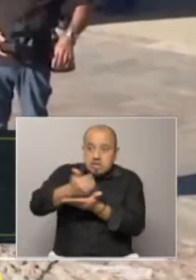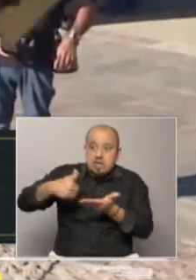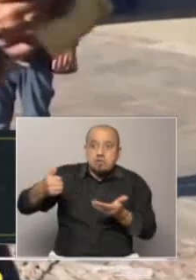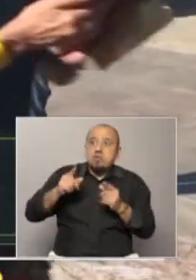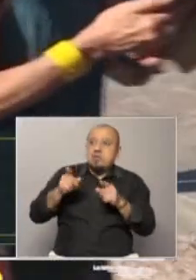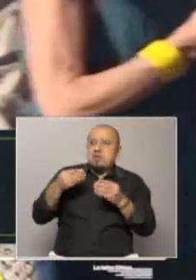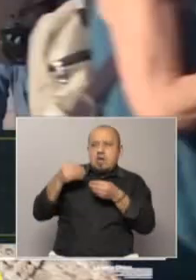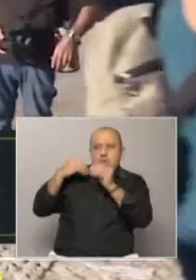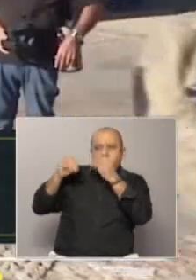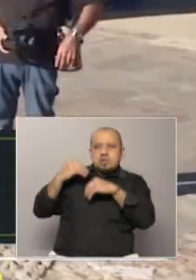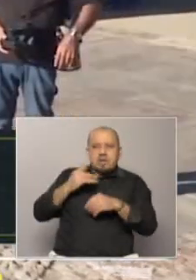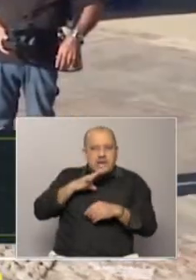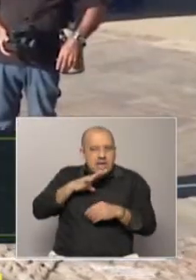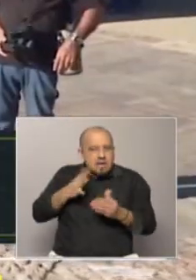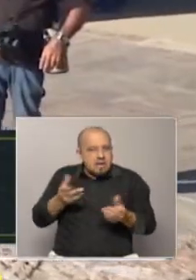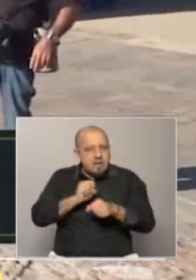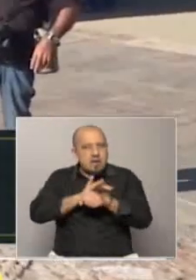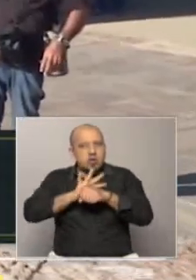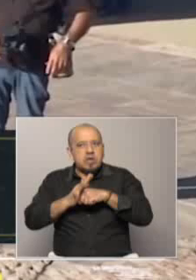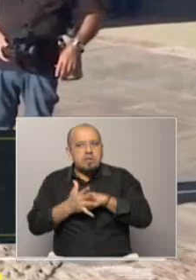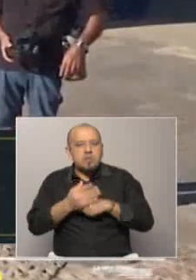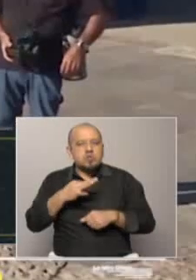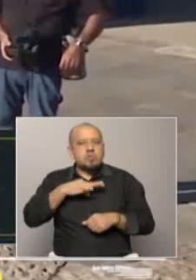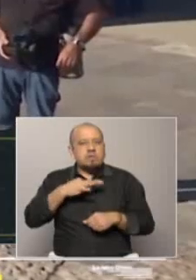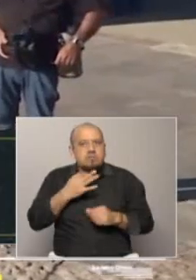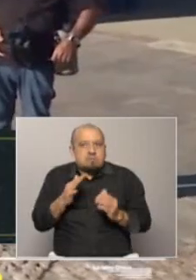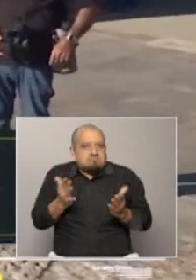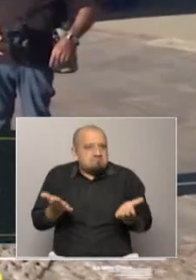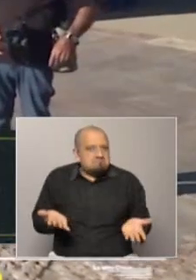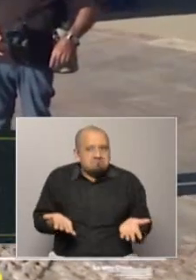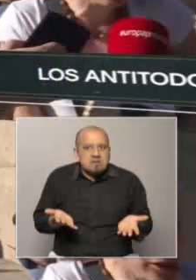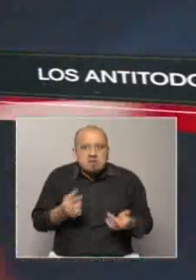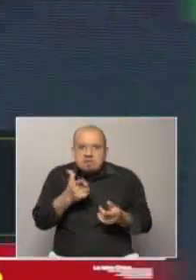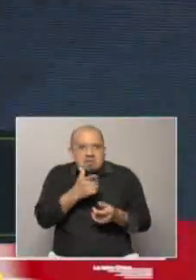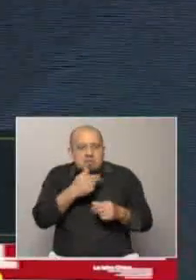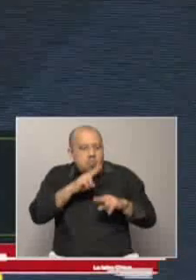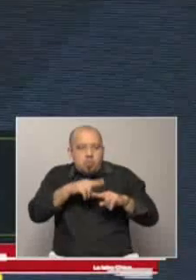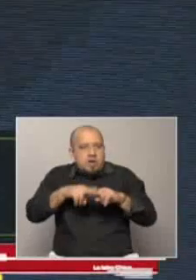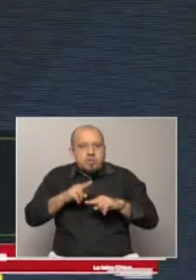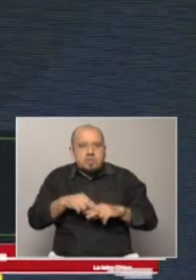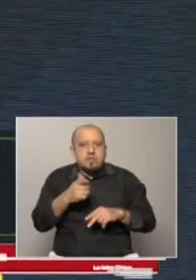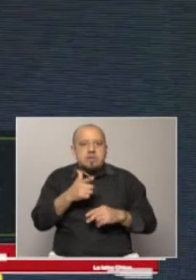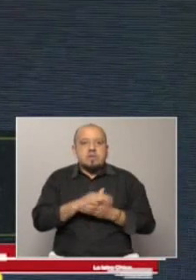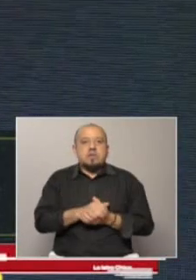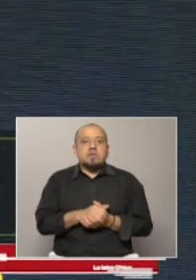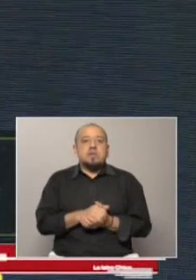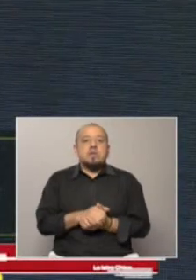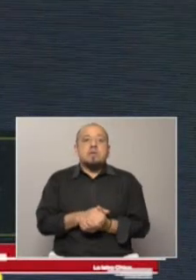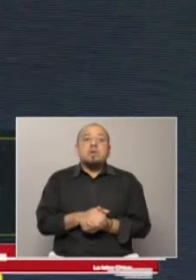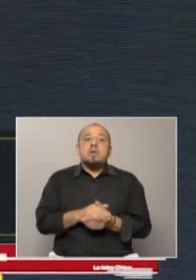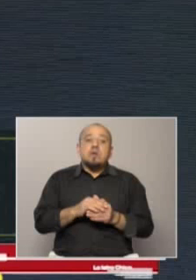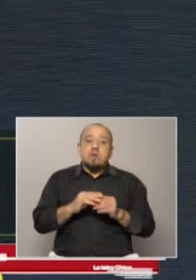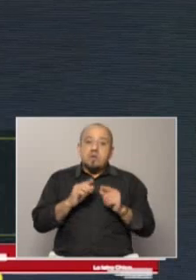con la excusa de un supuesto virus que ya no produce fallecidos. Hay algo que marca